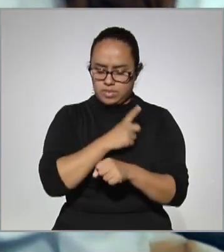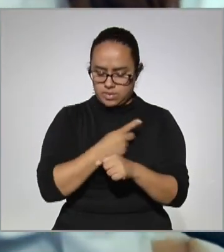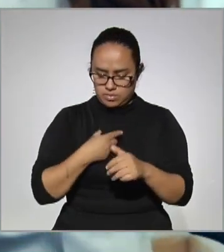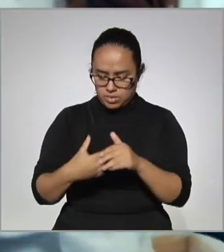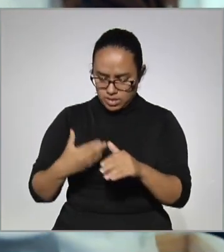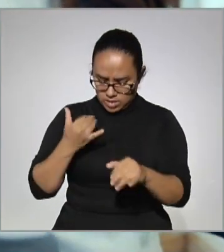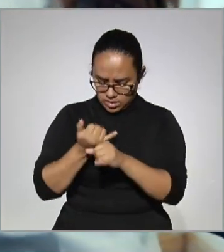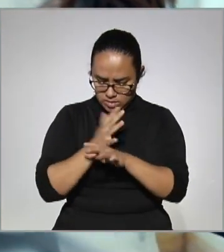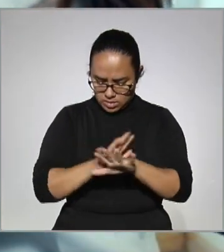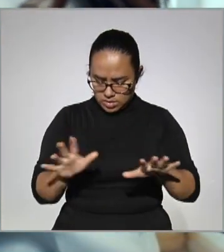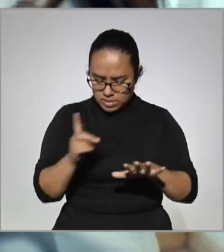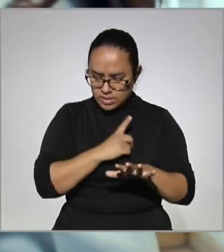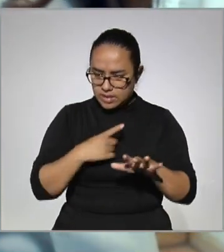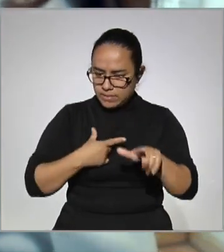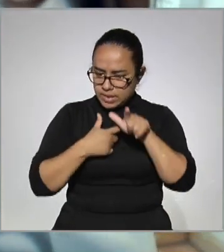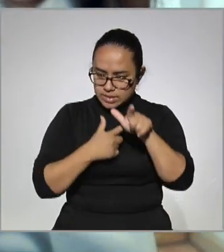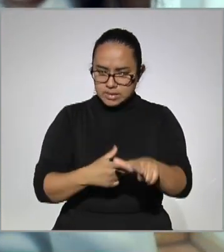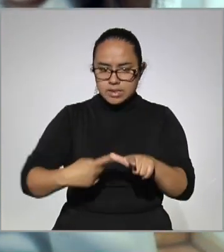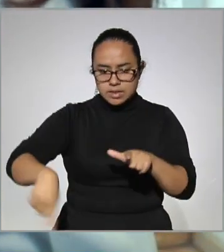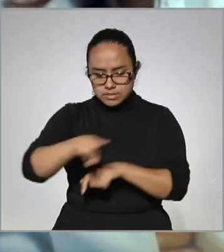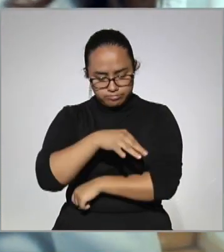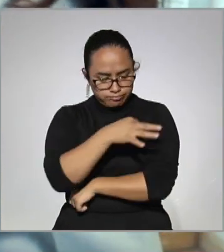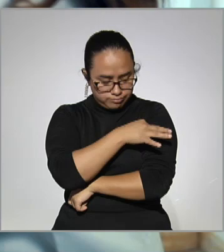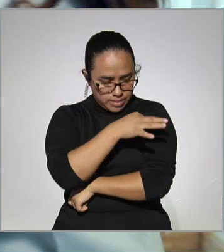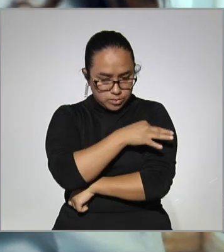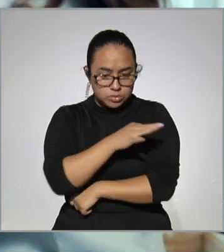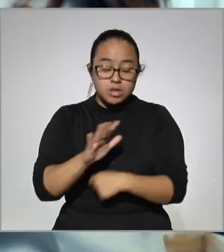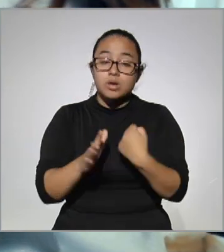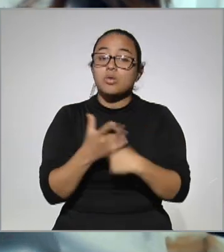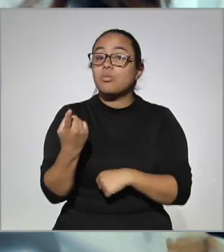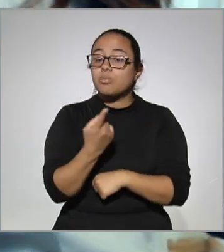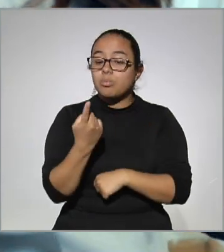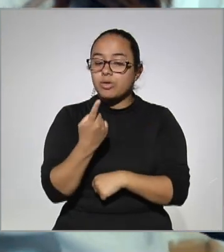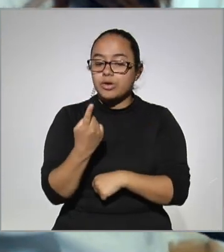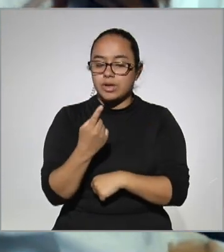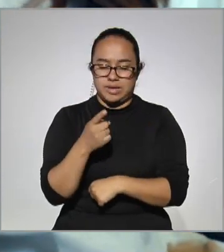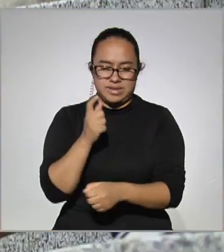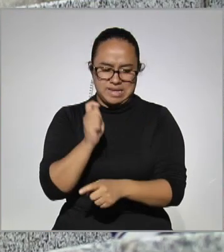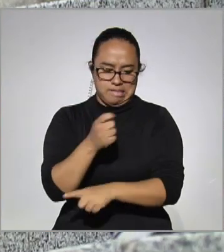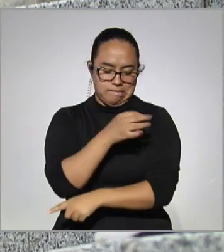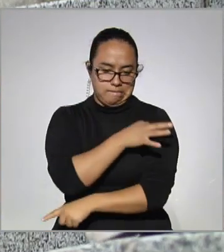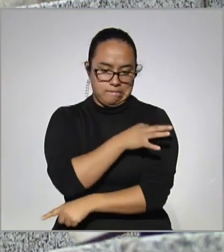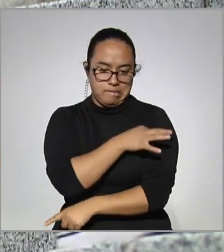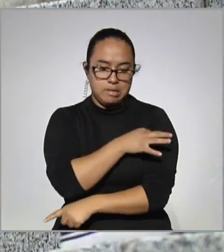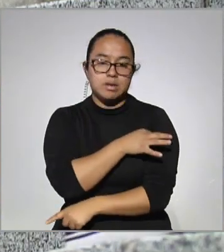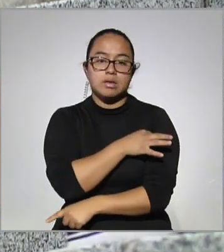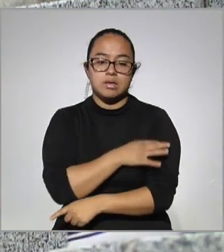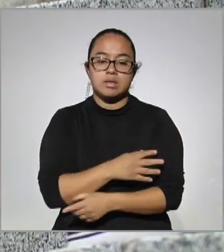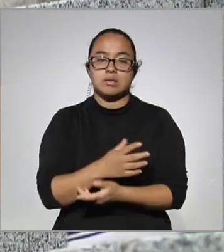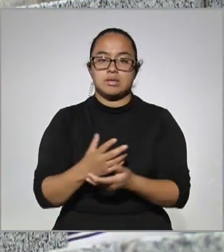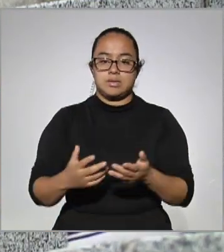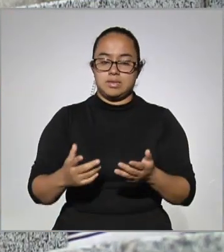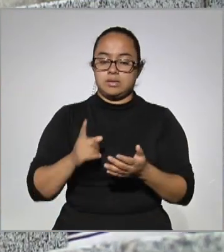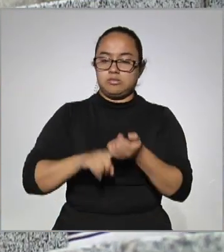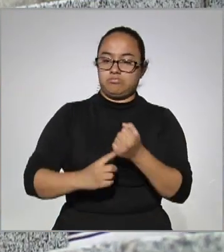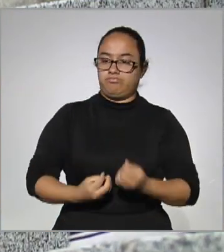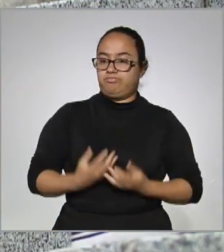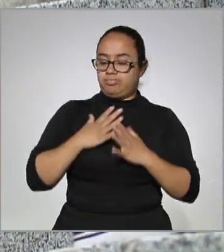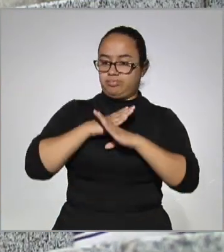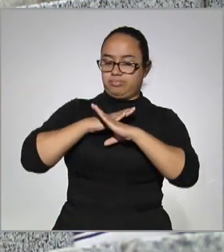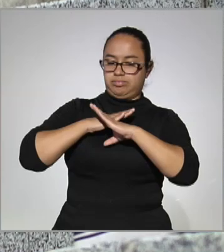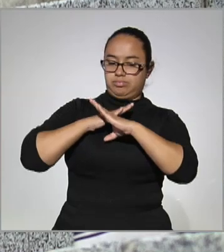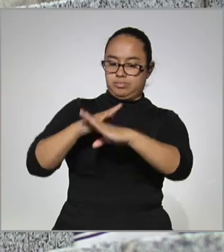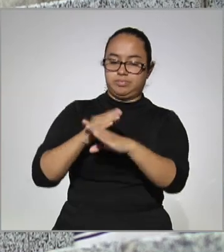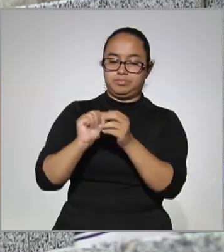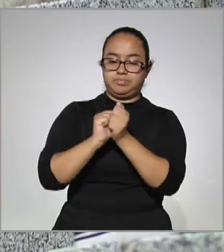e insistir en que tenemos que vacunar a nuestras pacientes, porque lo que hace la vacuna pues es obviamente despertar inmunidad, como cualquier otra